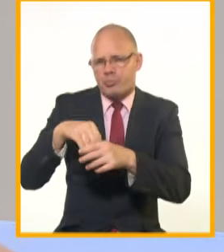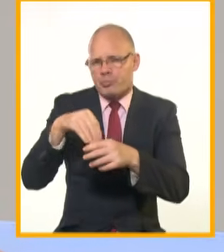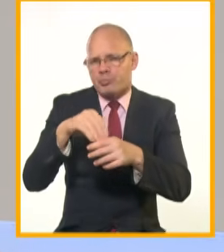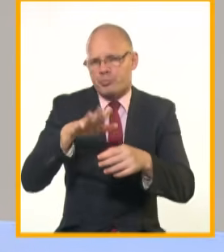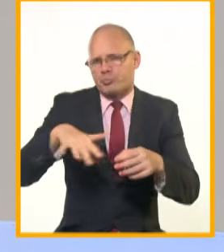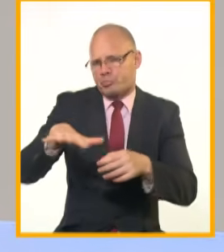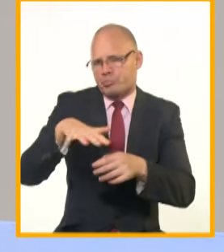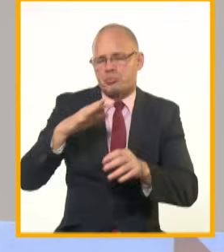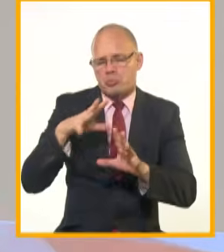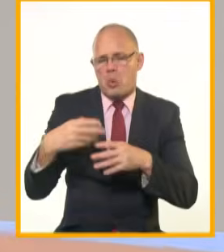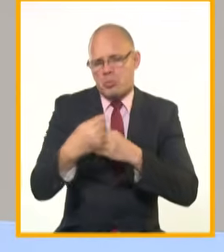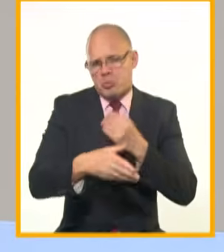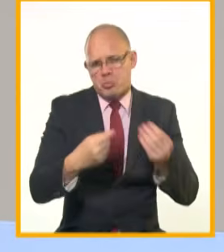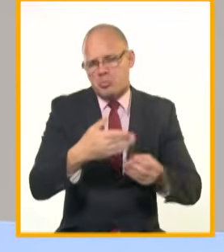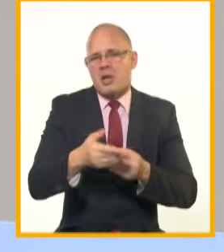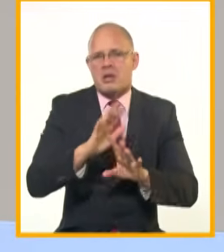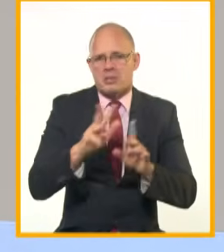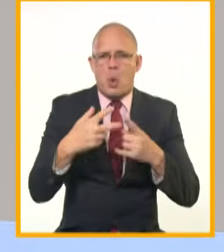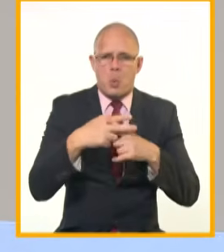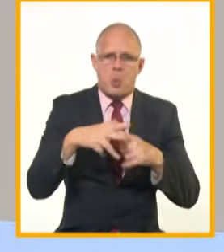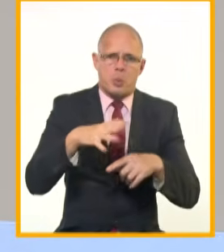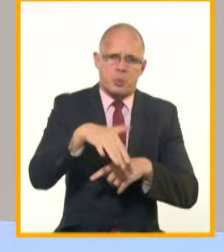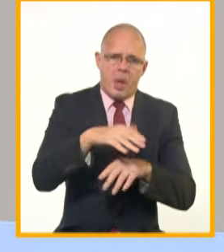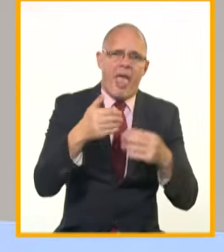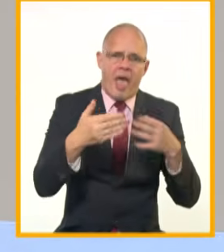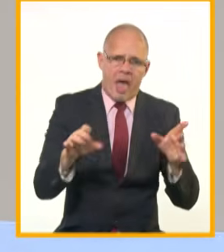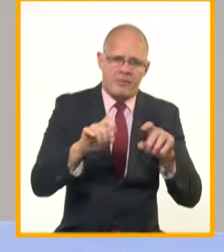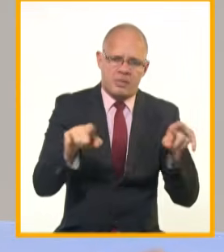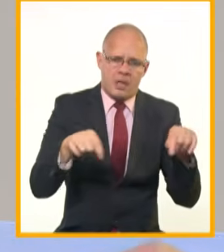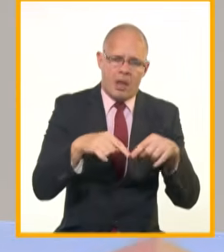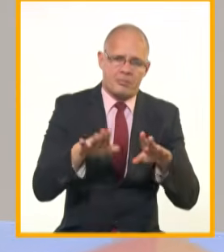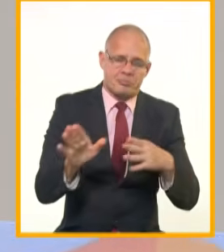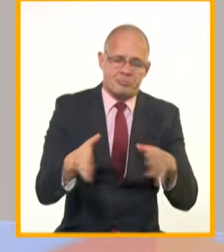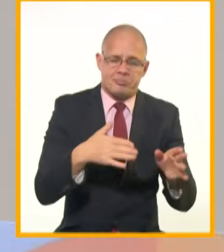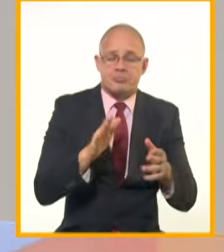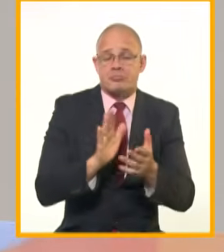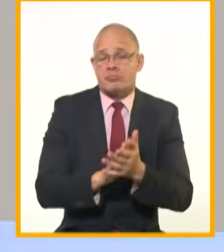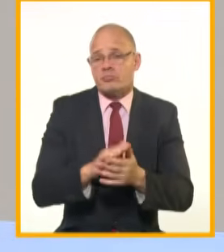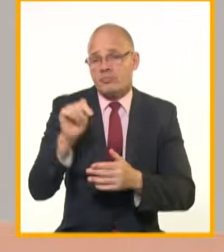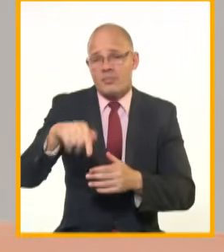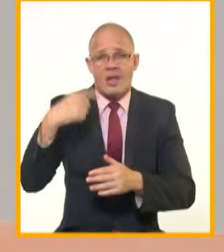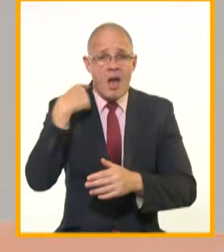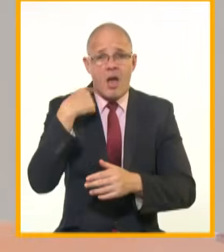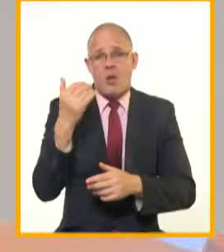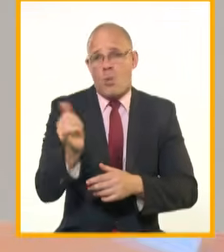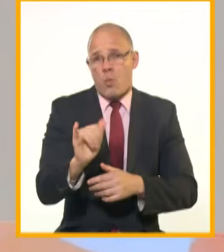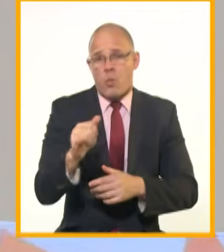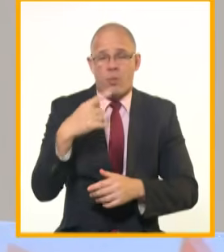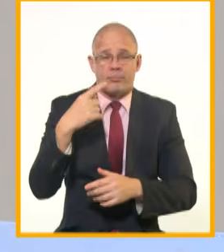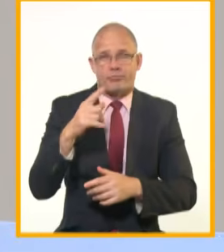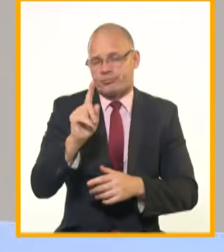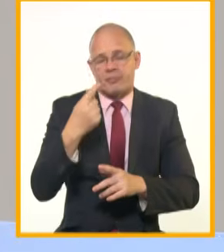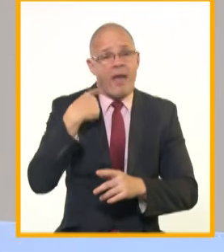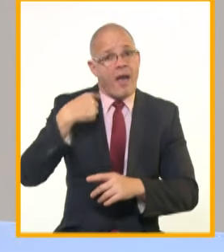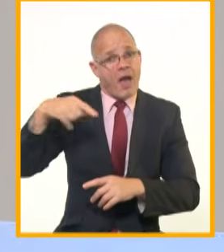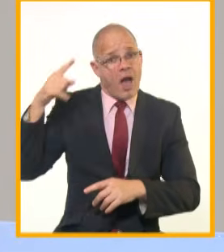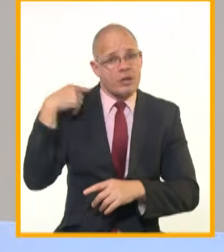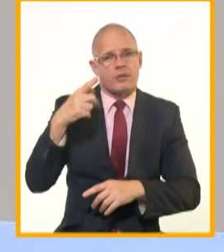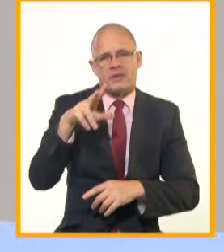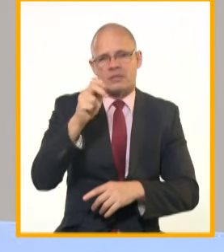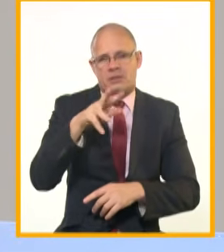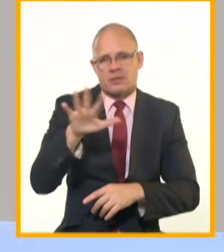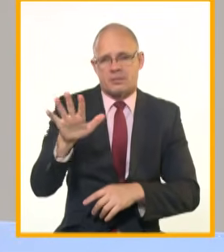esfuerzo mancomunado de la provincia. Este año inauguramos, este año 2025, a principio de año, una